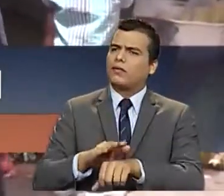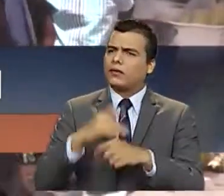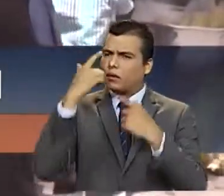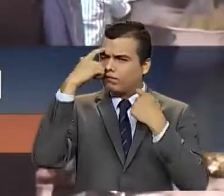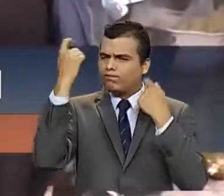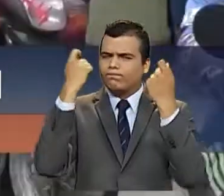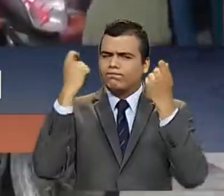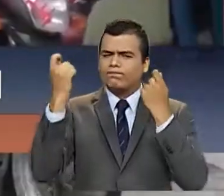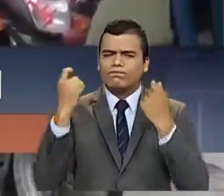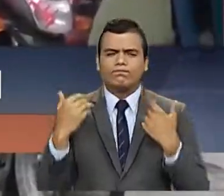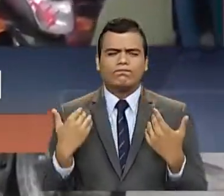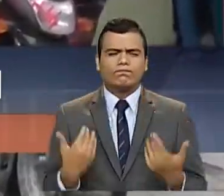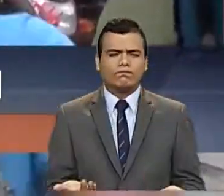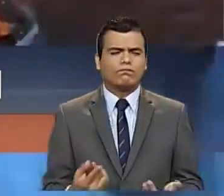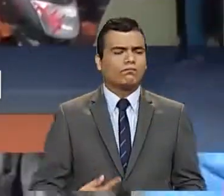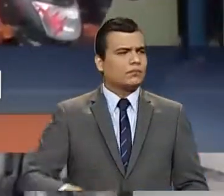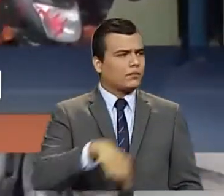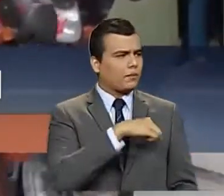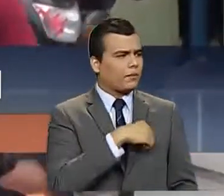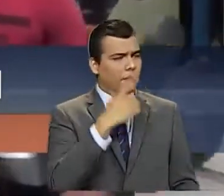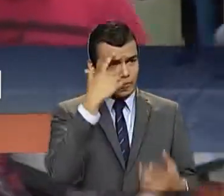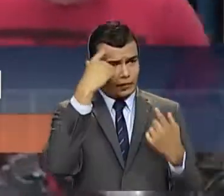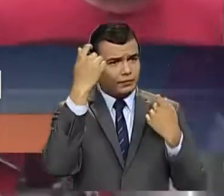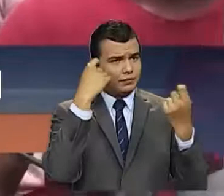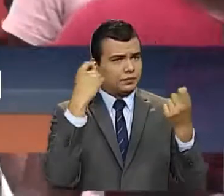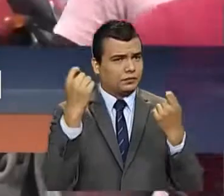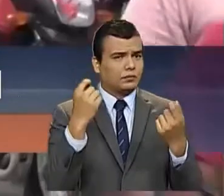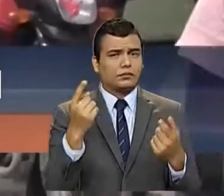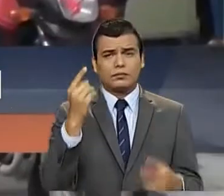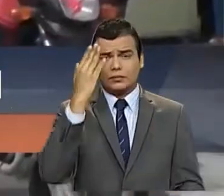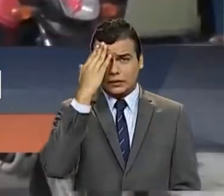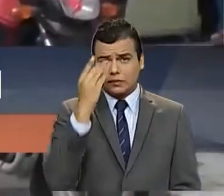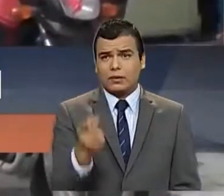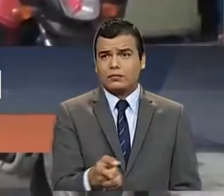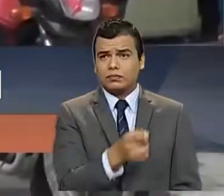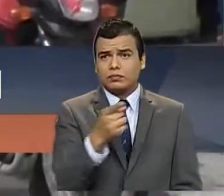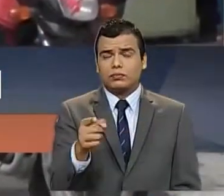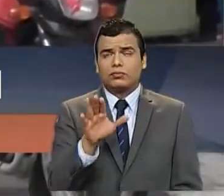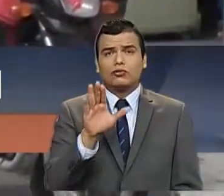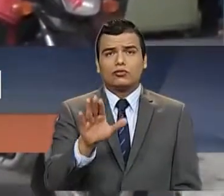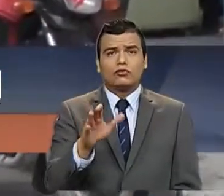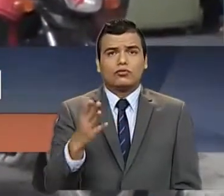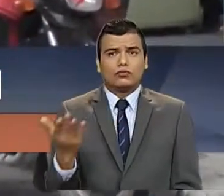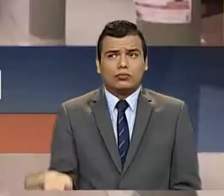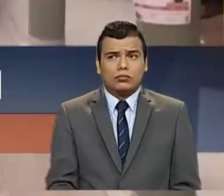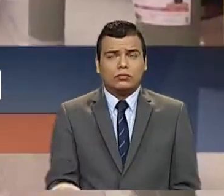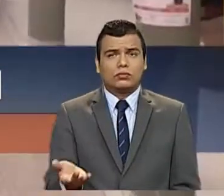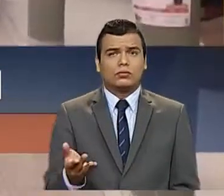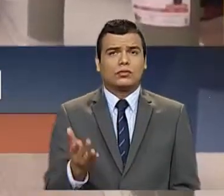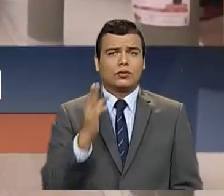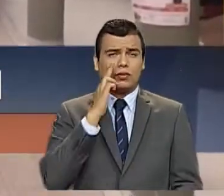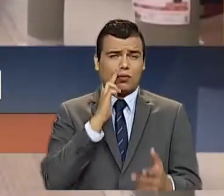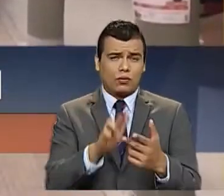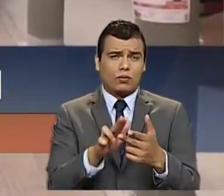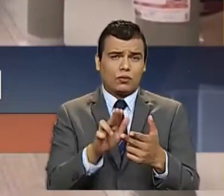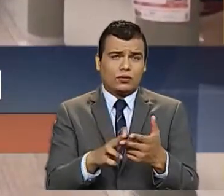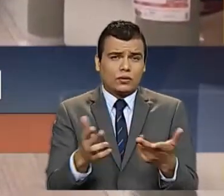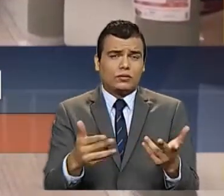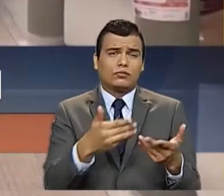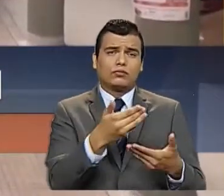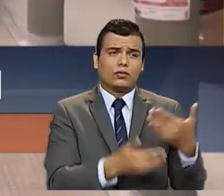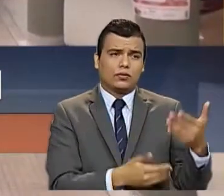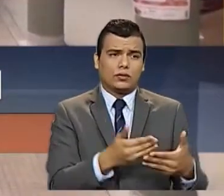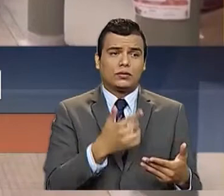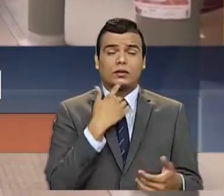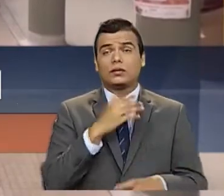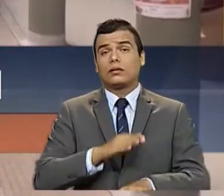¿qué alternativa le hemos dado? Ellos saben que hay dos plazas satélites y ellos la conocen. Si no es que ellos dicen que